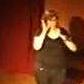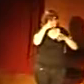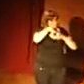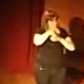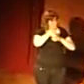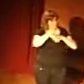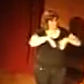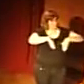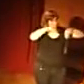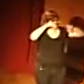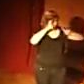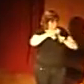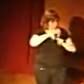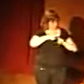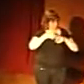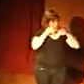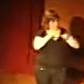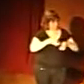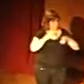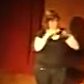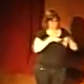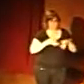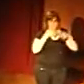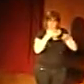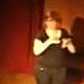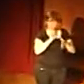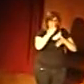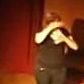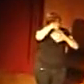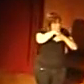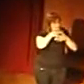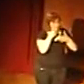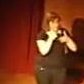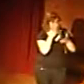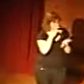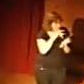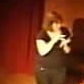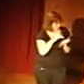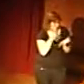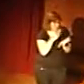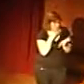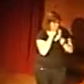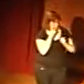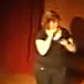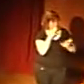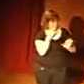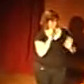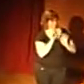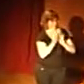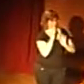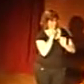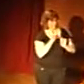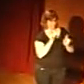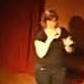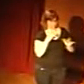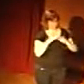Toledo en el que siempre como ven siempre en estos interiores está ocurriendo algo sucede algo son escenarios de un acontecimiento que